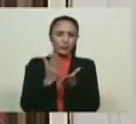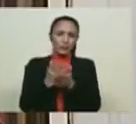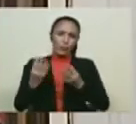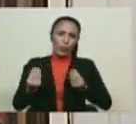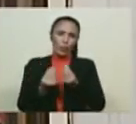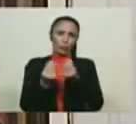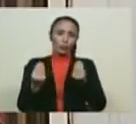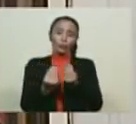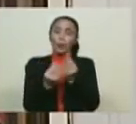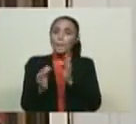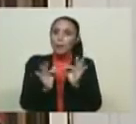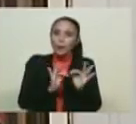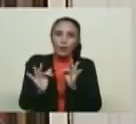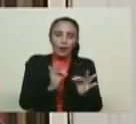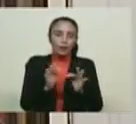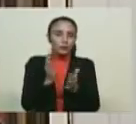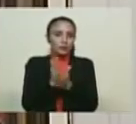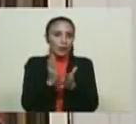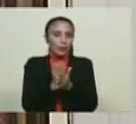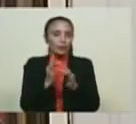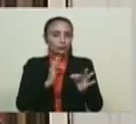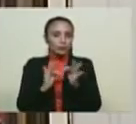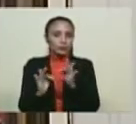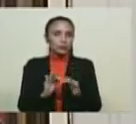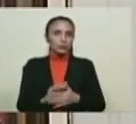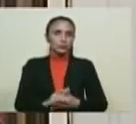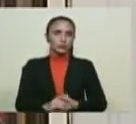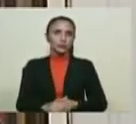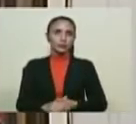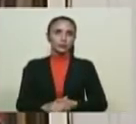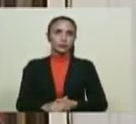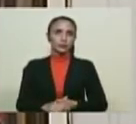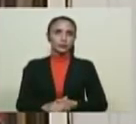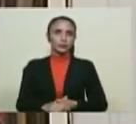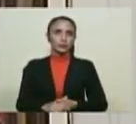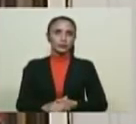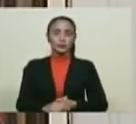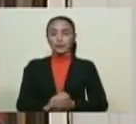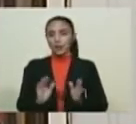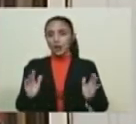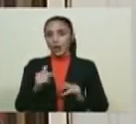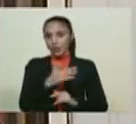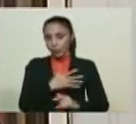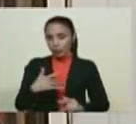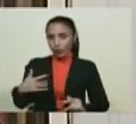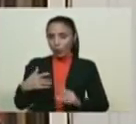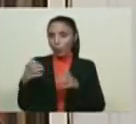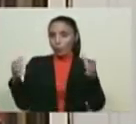Debemos prepararnos siempre para la lucha. Por eso yo quiero que el movimiento campesino